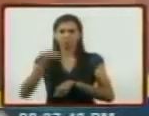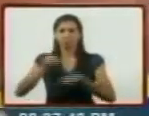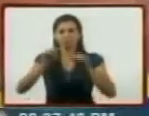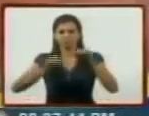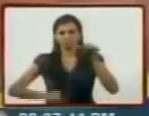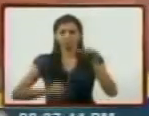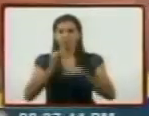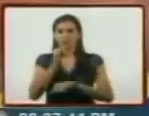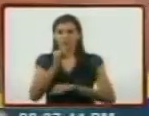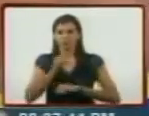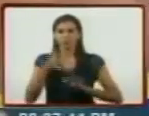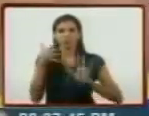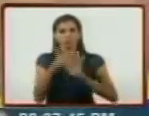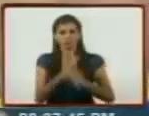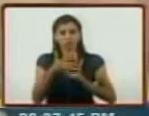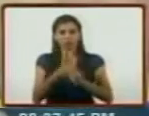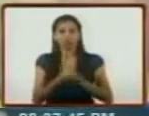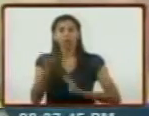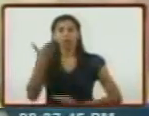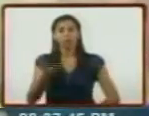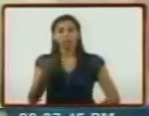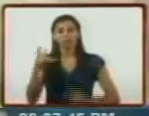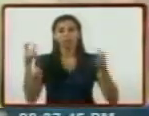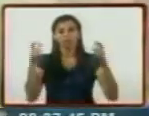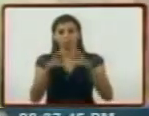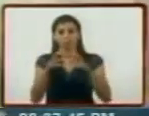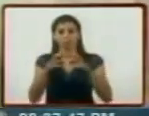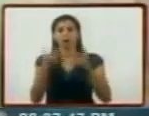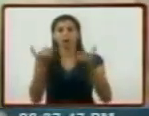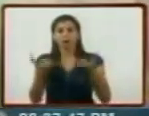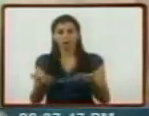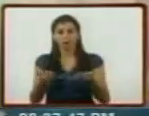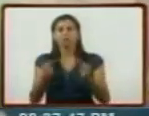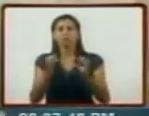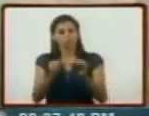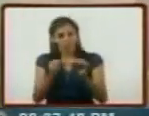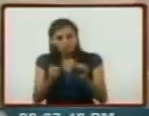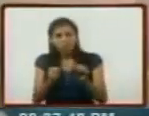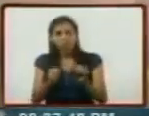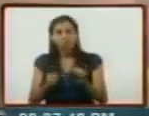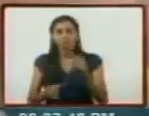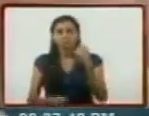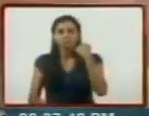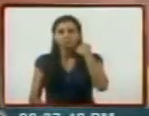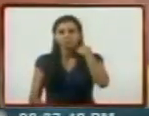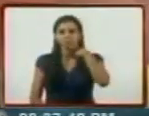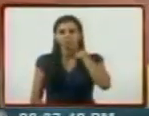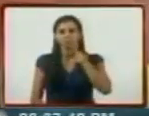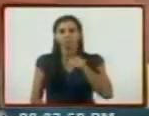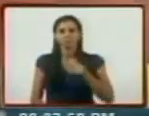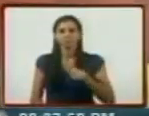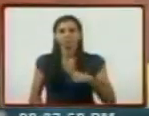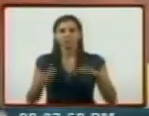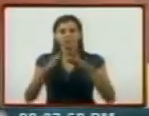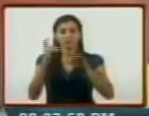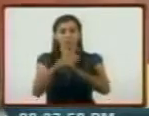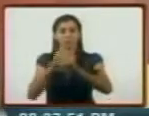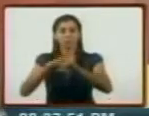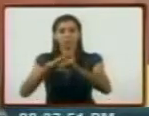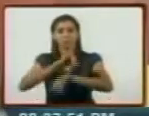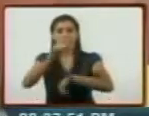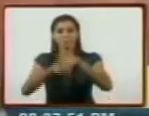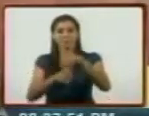otras informaciones con respecto a esta importante reunión. Y de inmediato seguimos en lo que se vive en el Palacio de Miraflores, ya que el vicepresidente